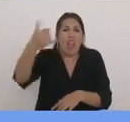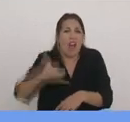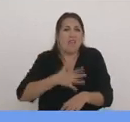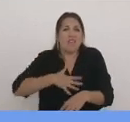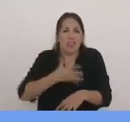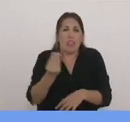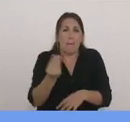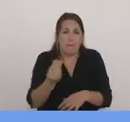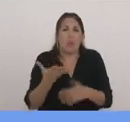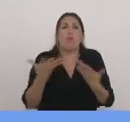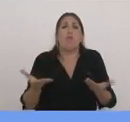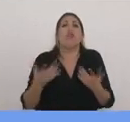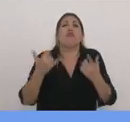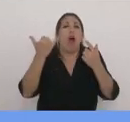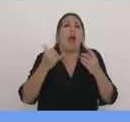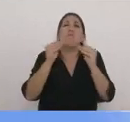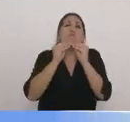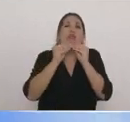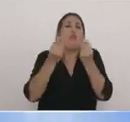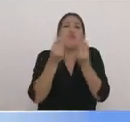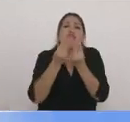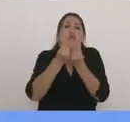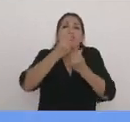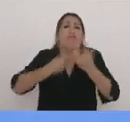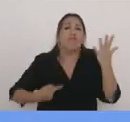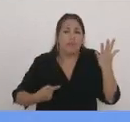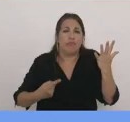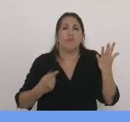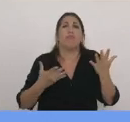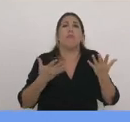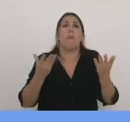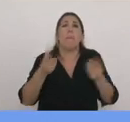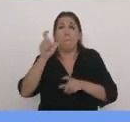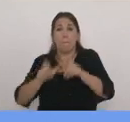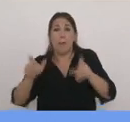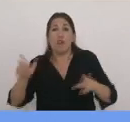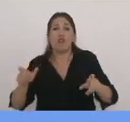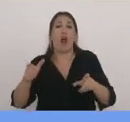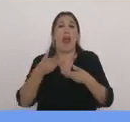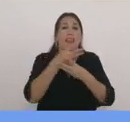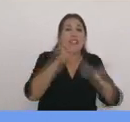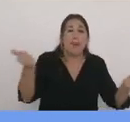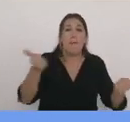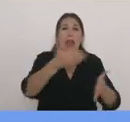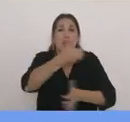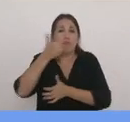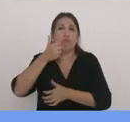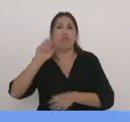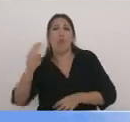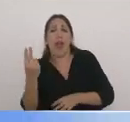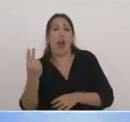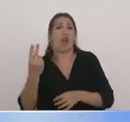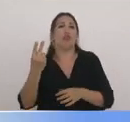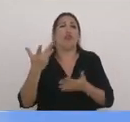las razones por las cuales los muertos, desaparecidos, las víctimas de